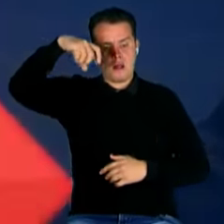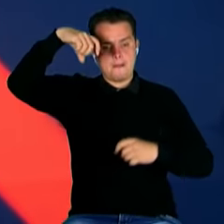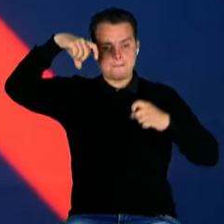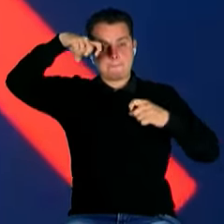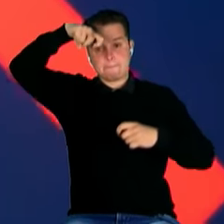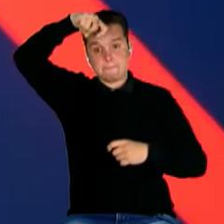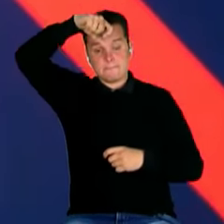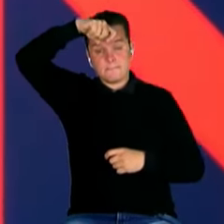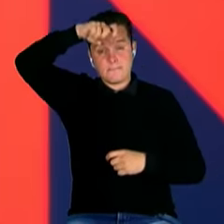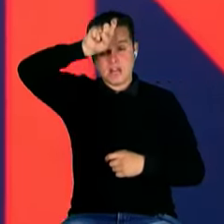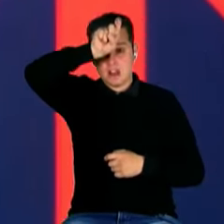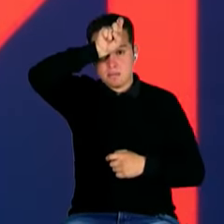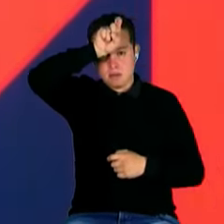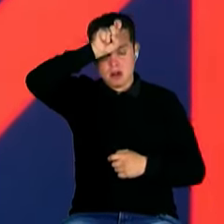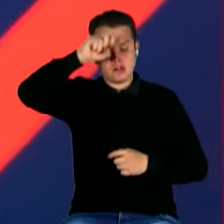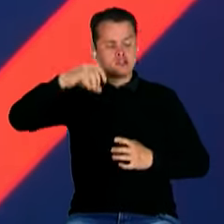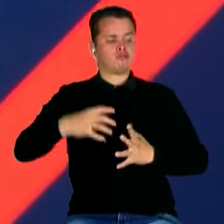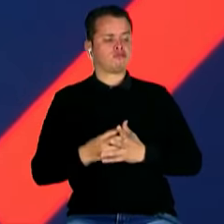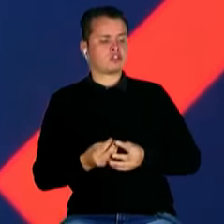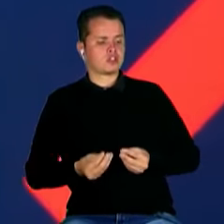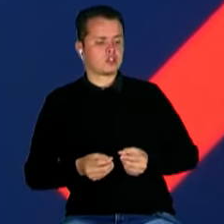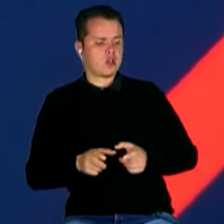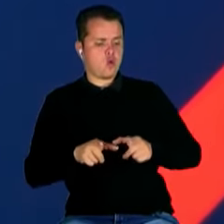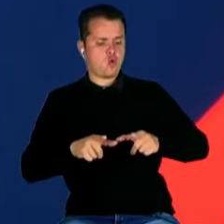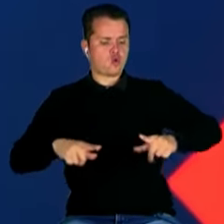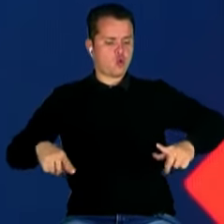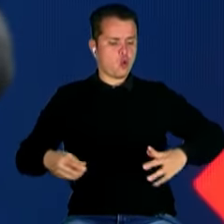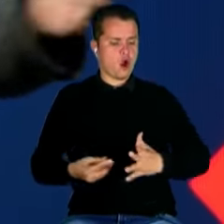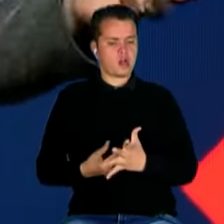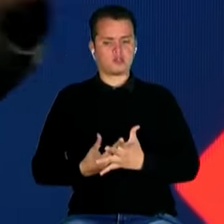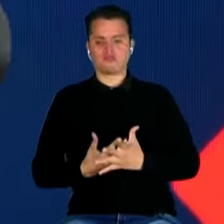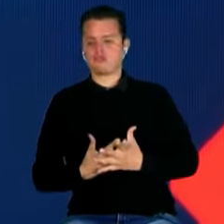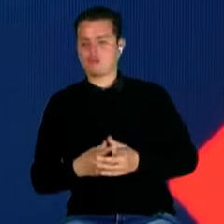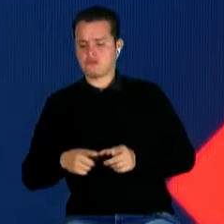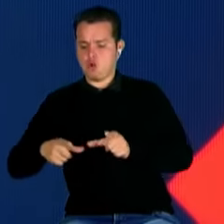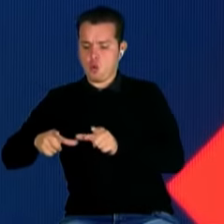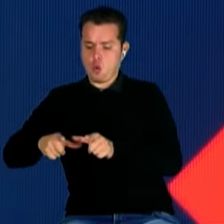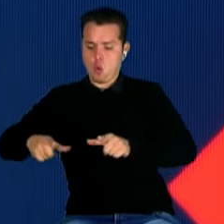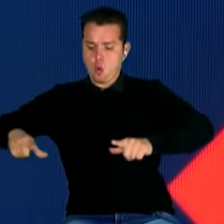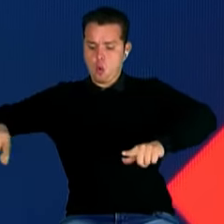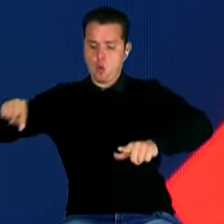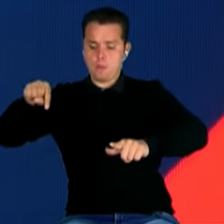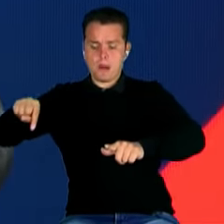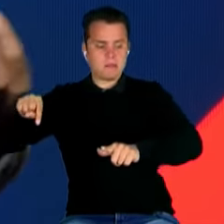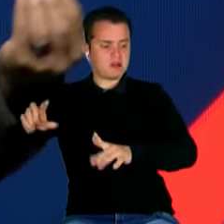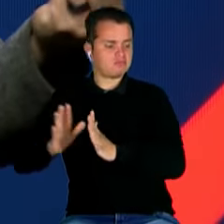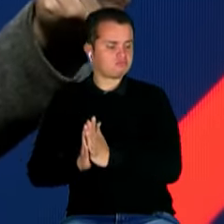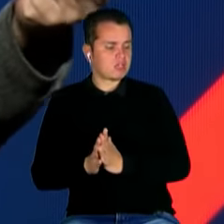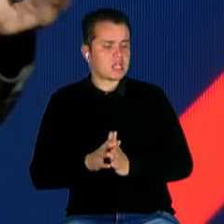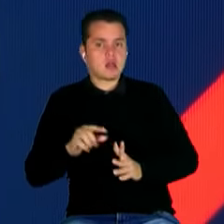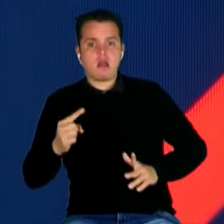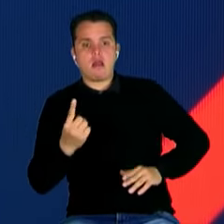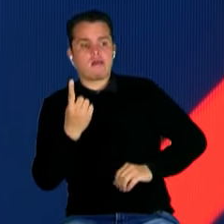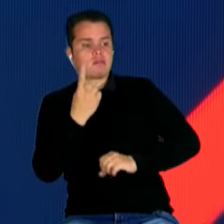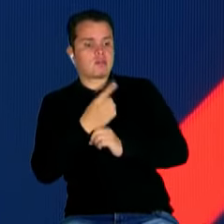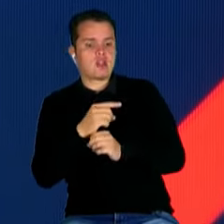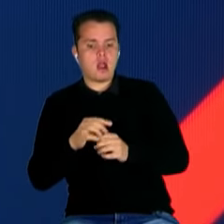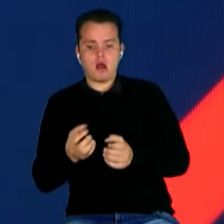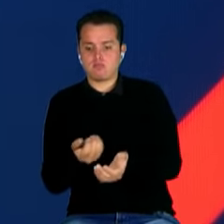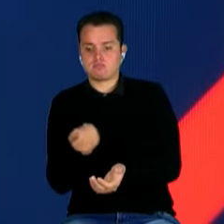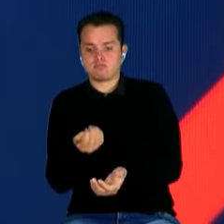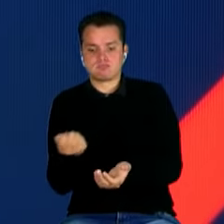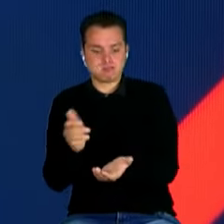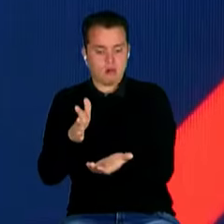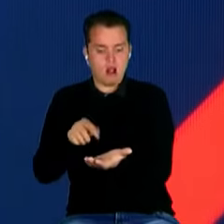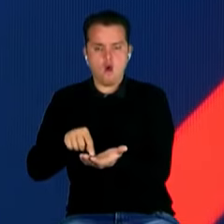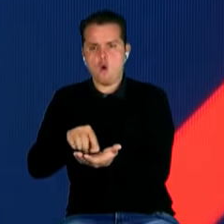un lote, y esa repartición, el día de la repartición, sacaban unos dados